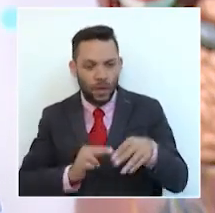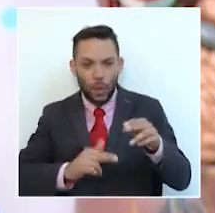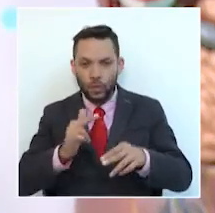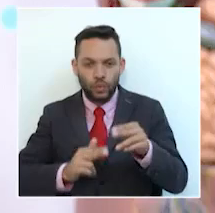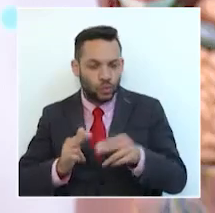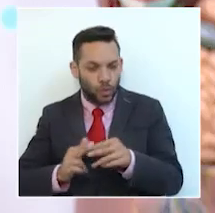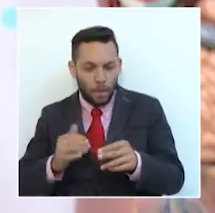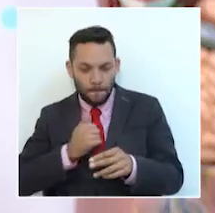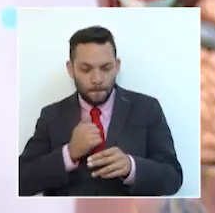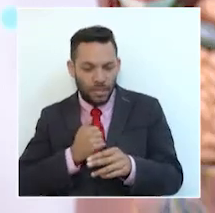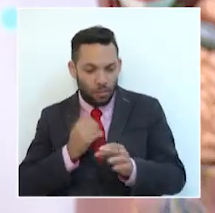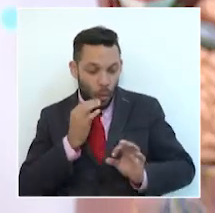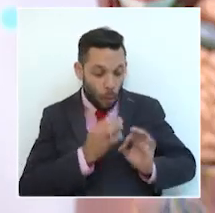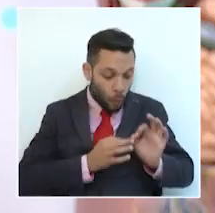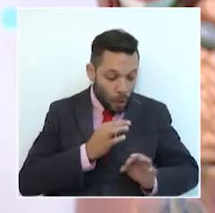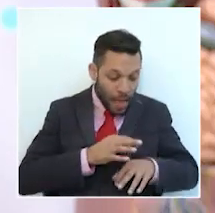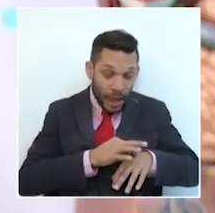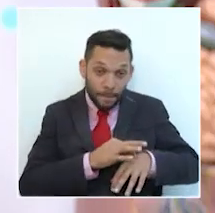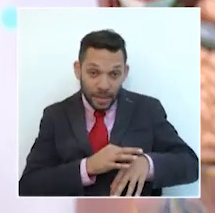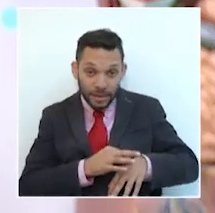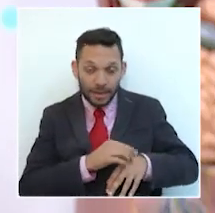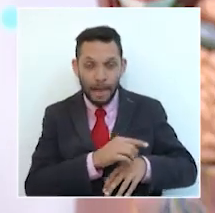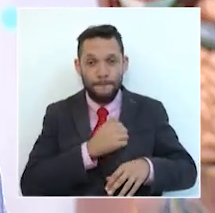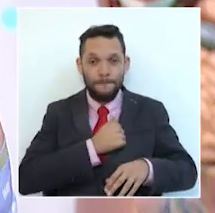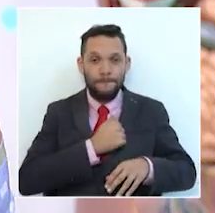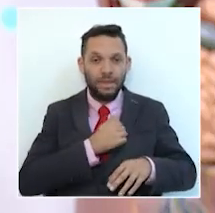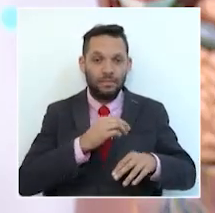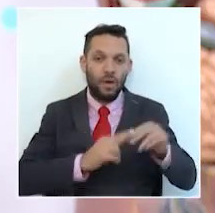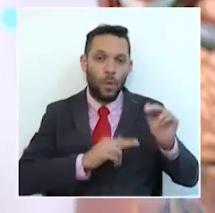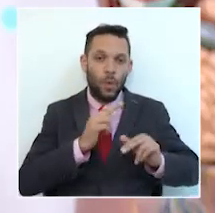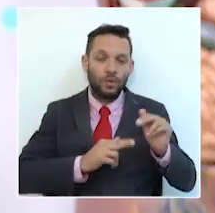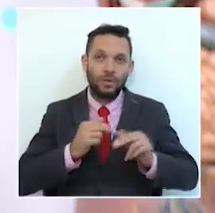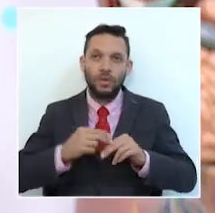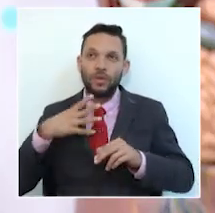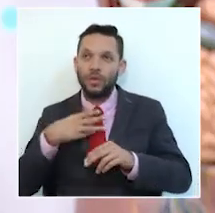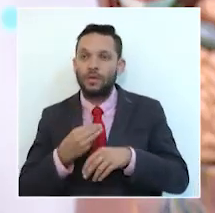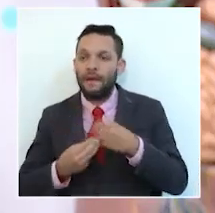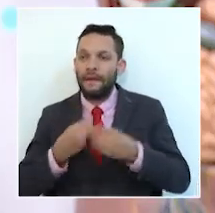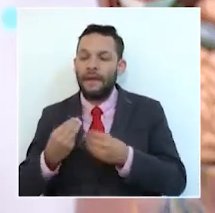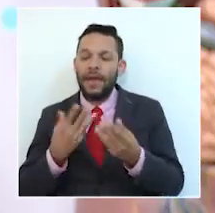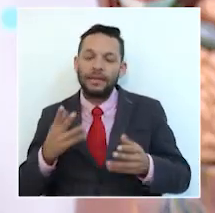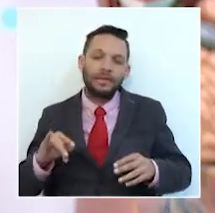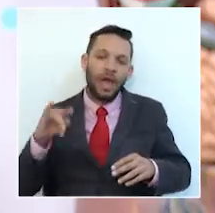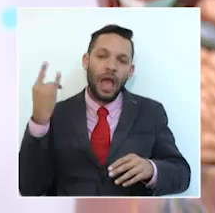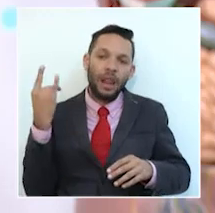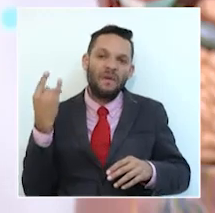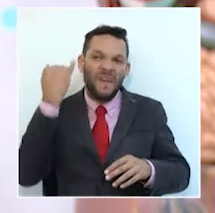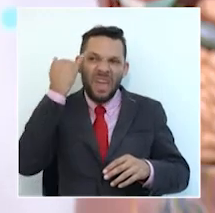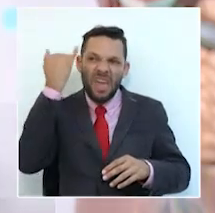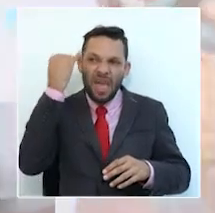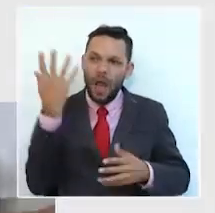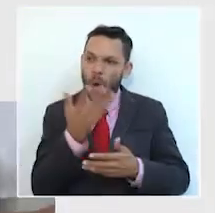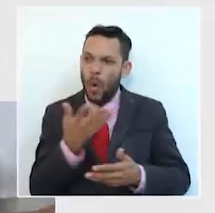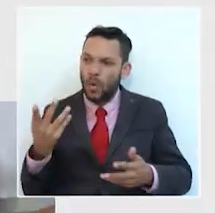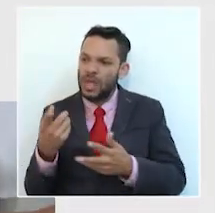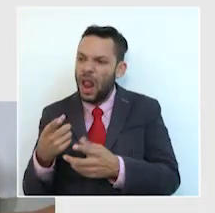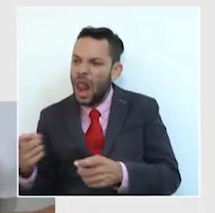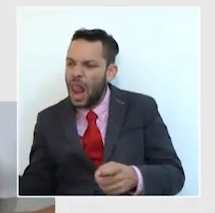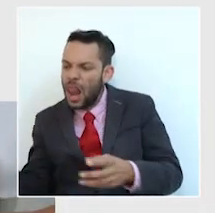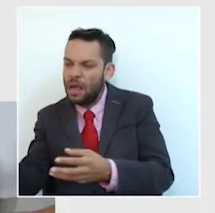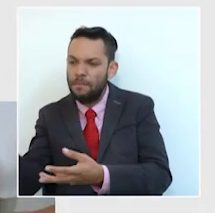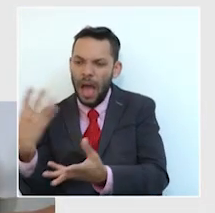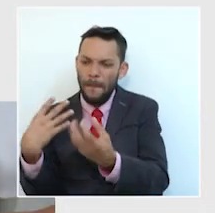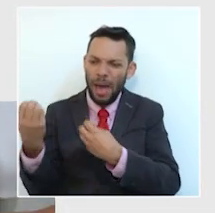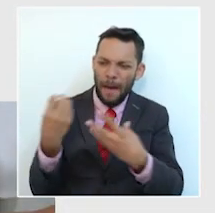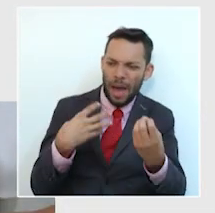necesite para regenerarse recuperarse no matar mosquitos a cañonazos digo a veces siempre a veces utilizamos terapias